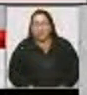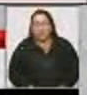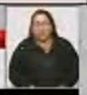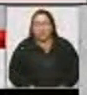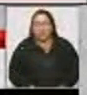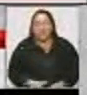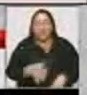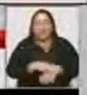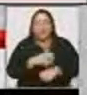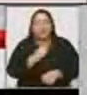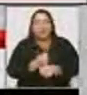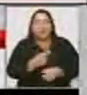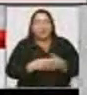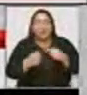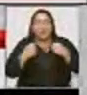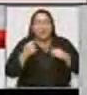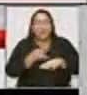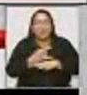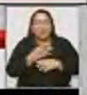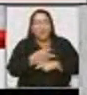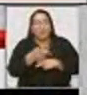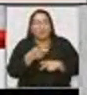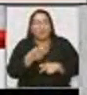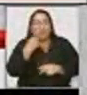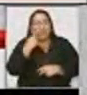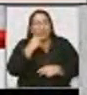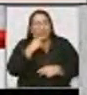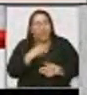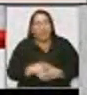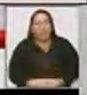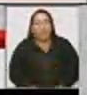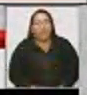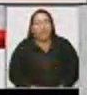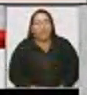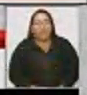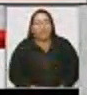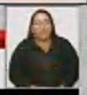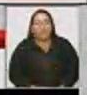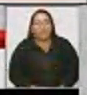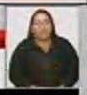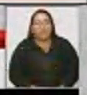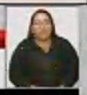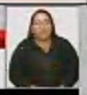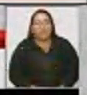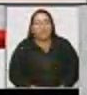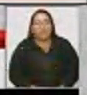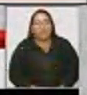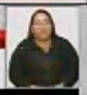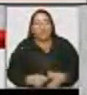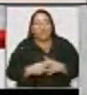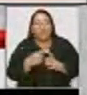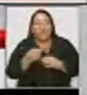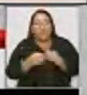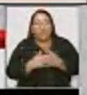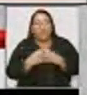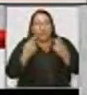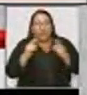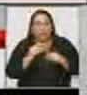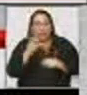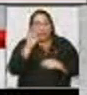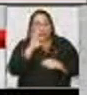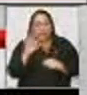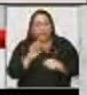Respecto a las acciones referidas a la lucha contra la violencia de género, iniciaremos este bloque señalando que de acuerdo